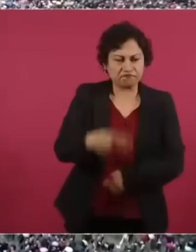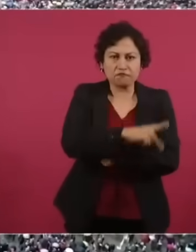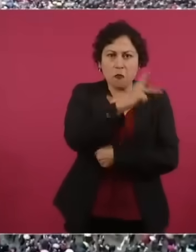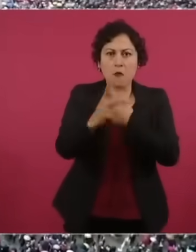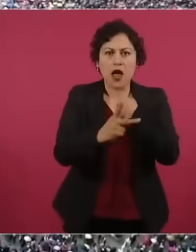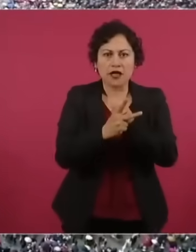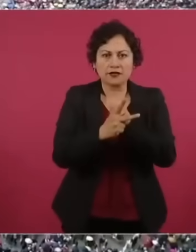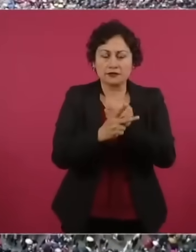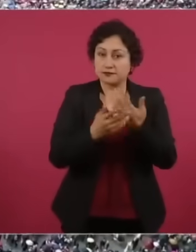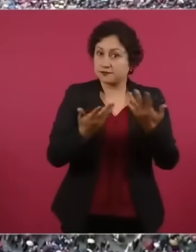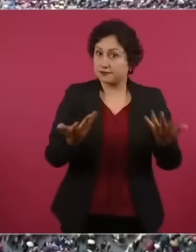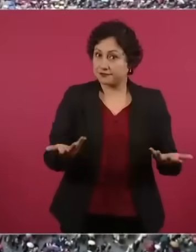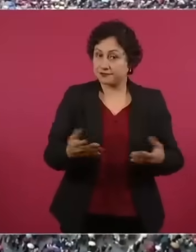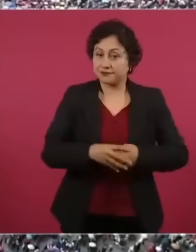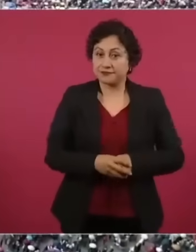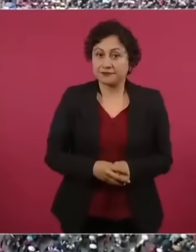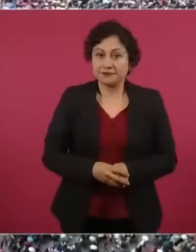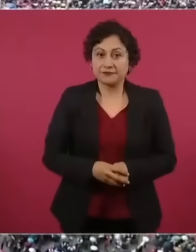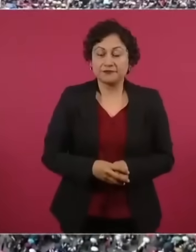Con este